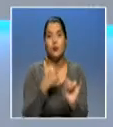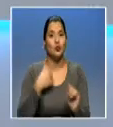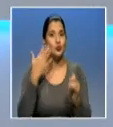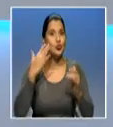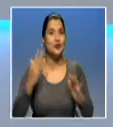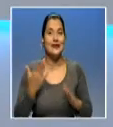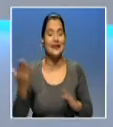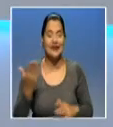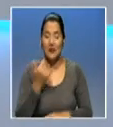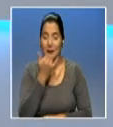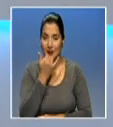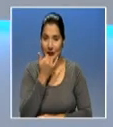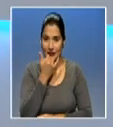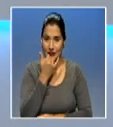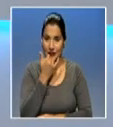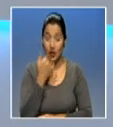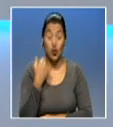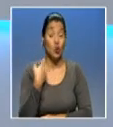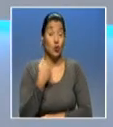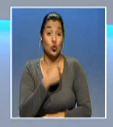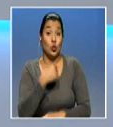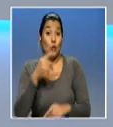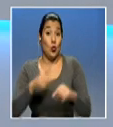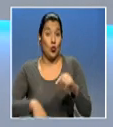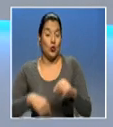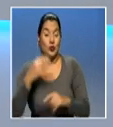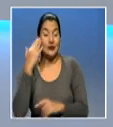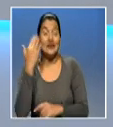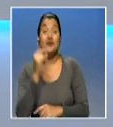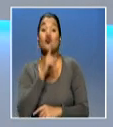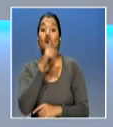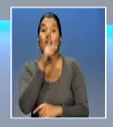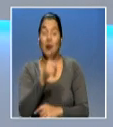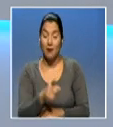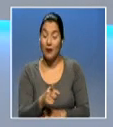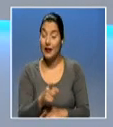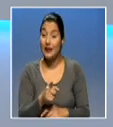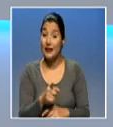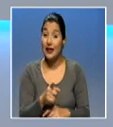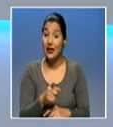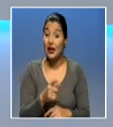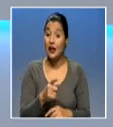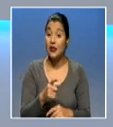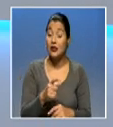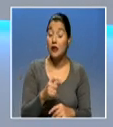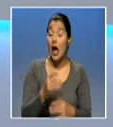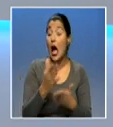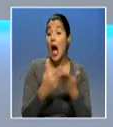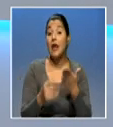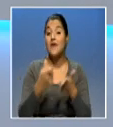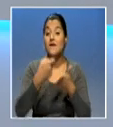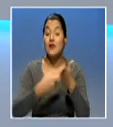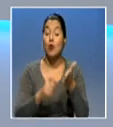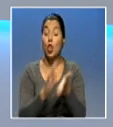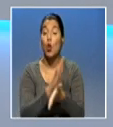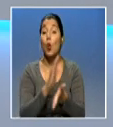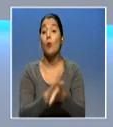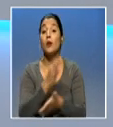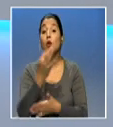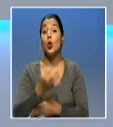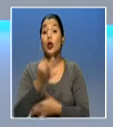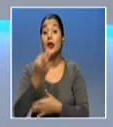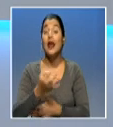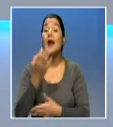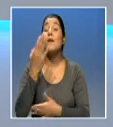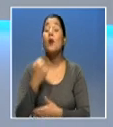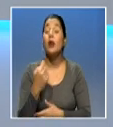sabemos. O ni siquiera podemos afirmar si realmente llegó a existir ese documento original. Porque, como le digo,